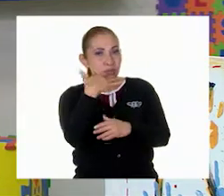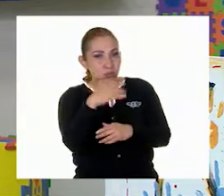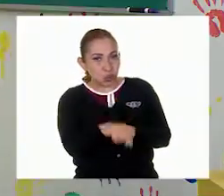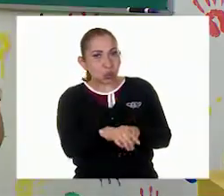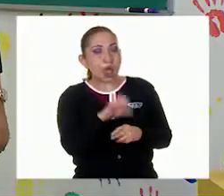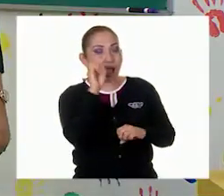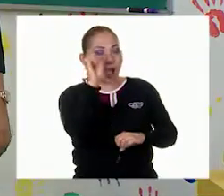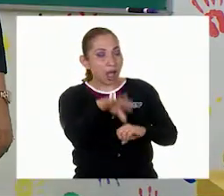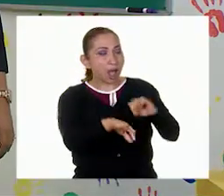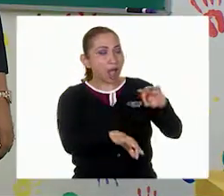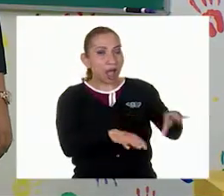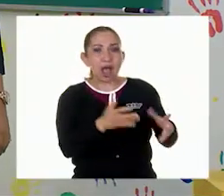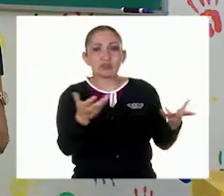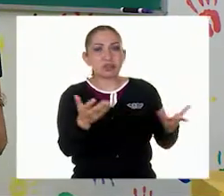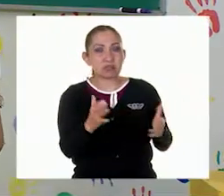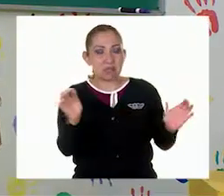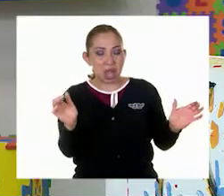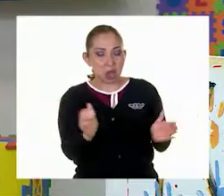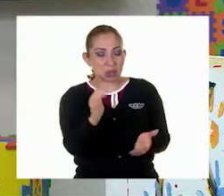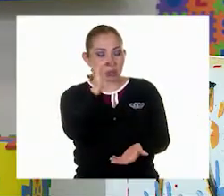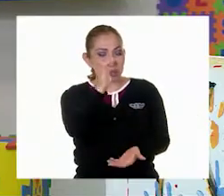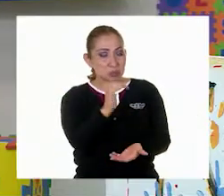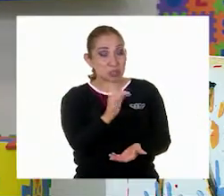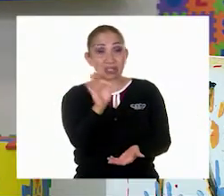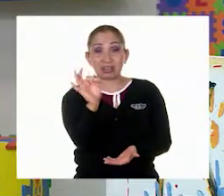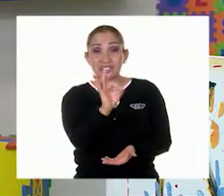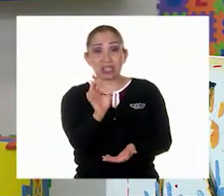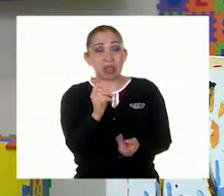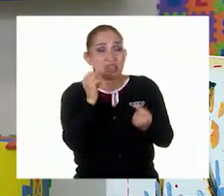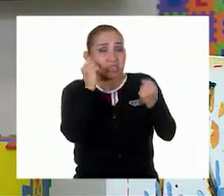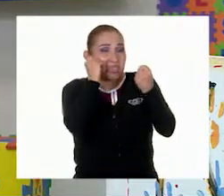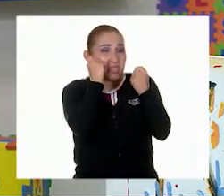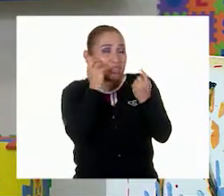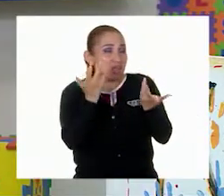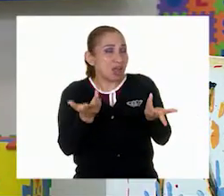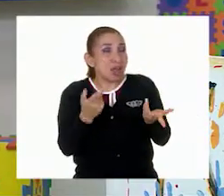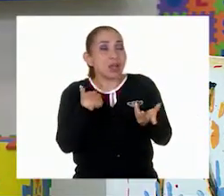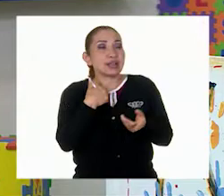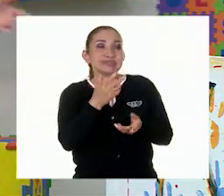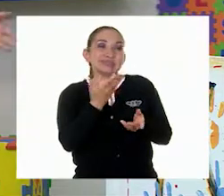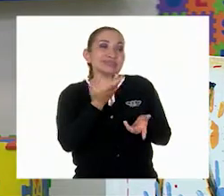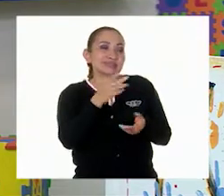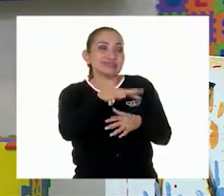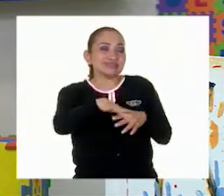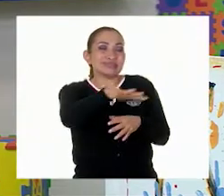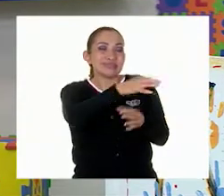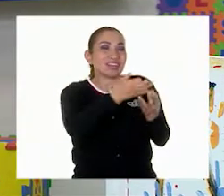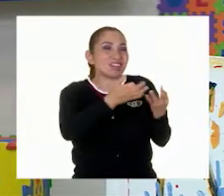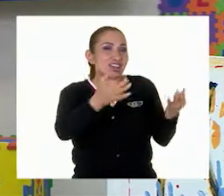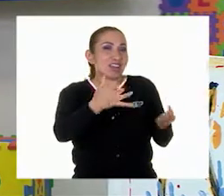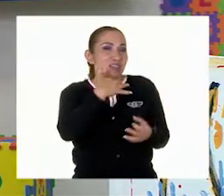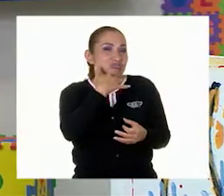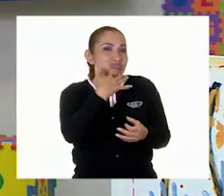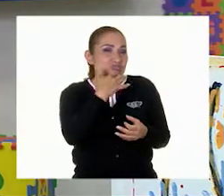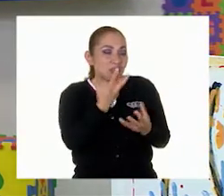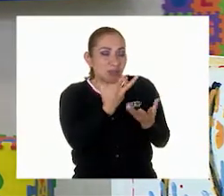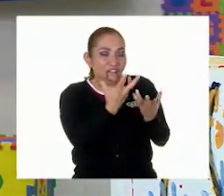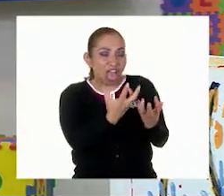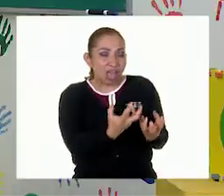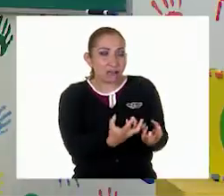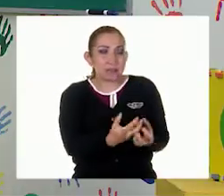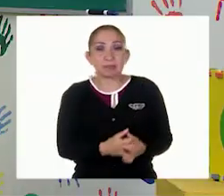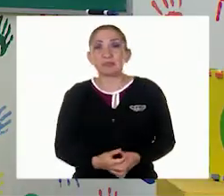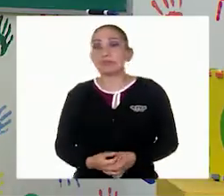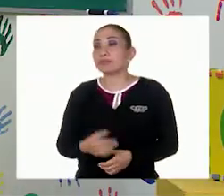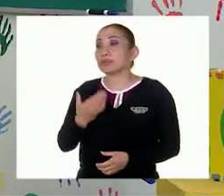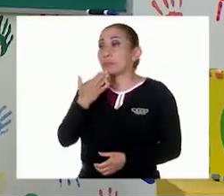residuos y basura que generamos. Y que si no se maneja adecuadamente, provoca la contaminación del suelo. Muy bien. Uh-huh. Muy bien.